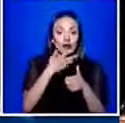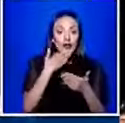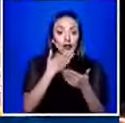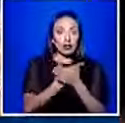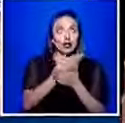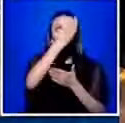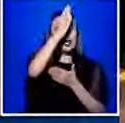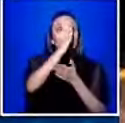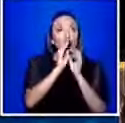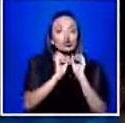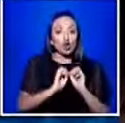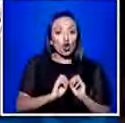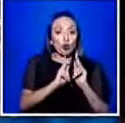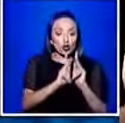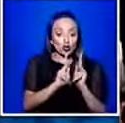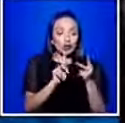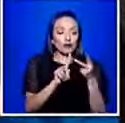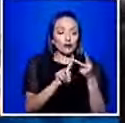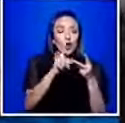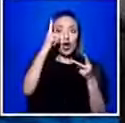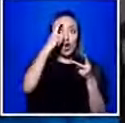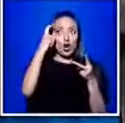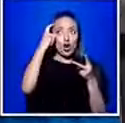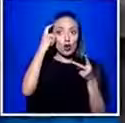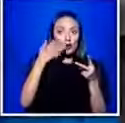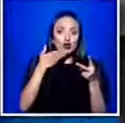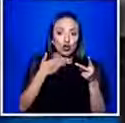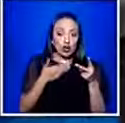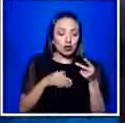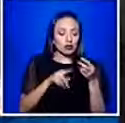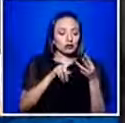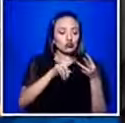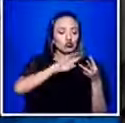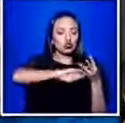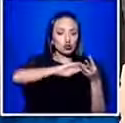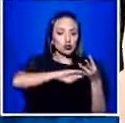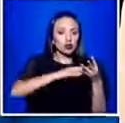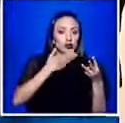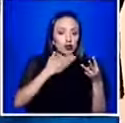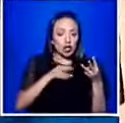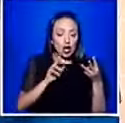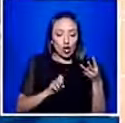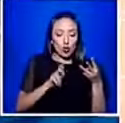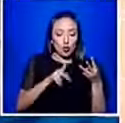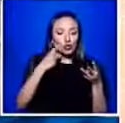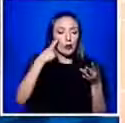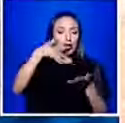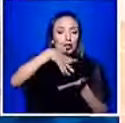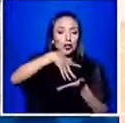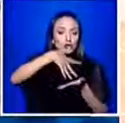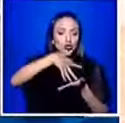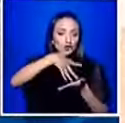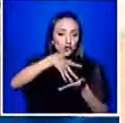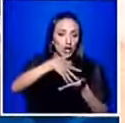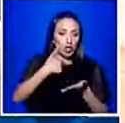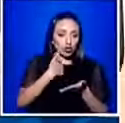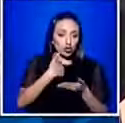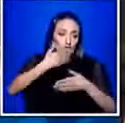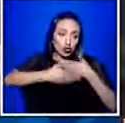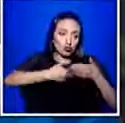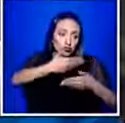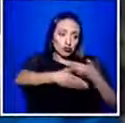oportunidad, al gobierno nacional, al municipio de Quito, que nos da esta oportunidad para seguir